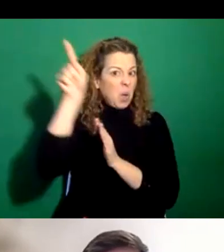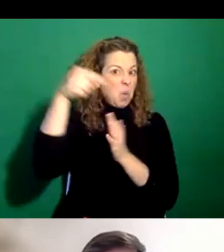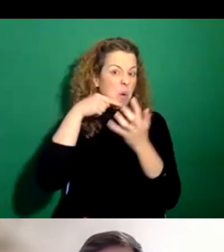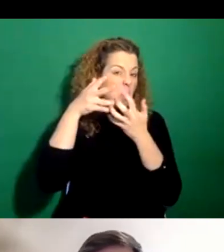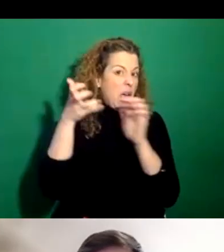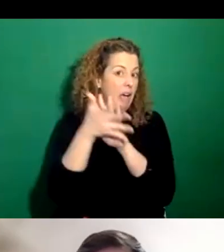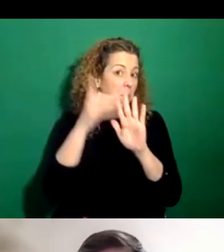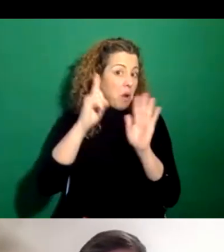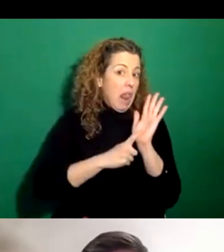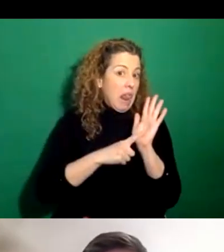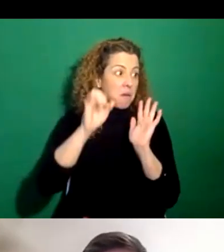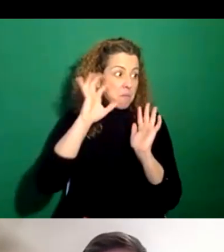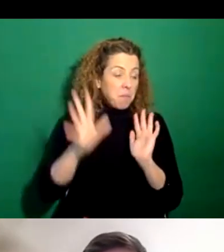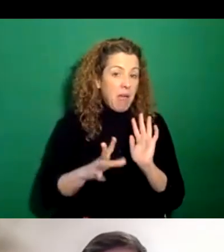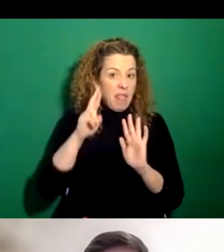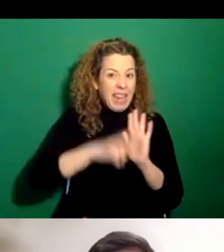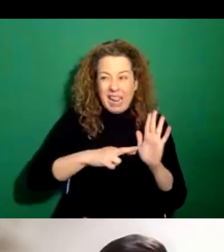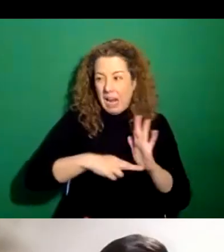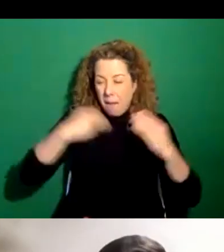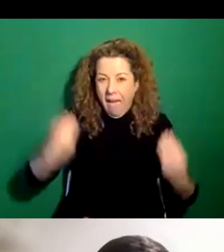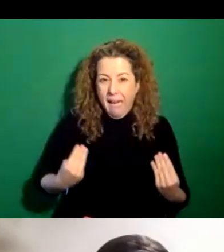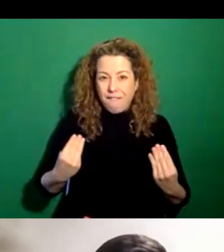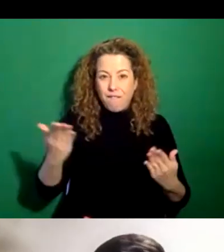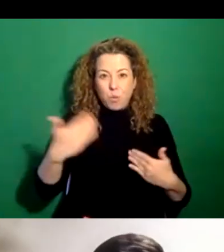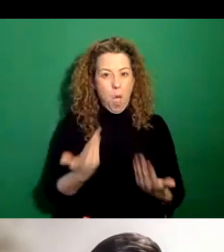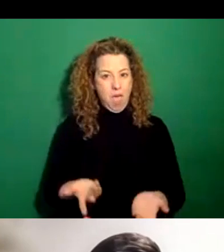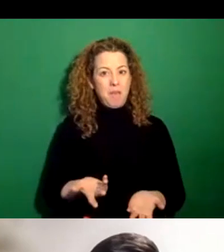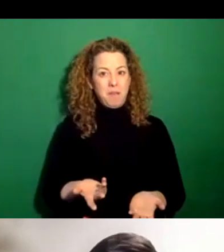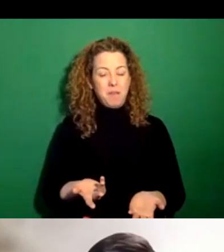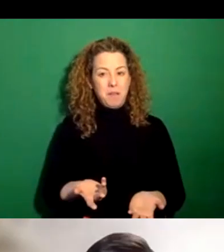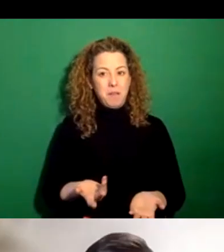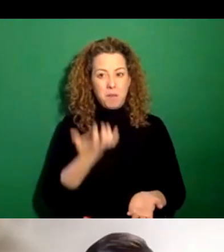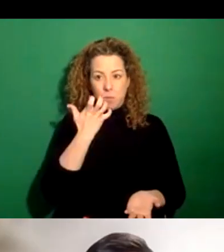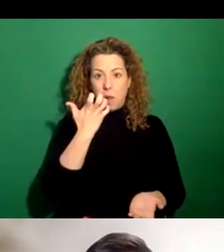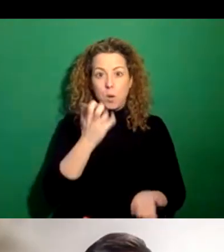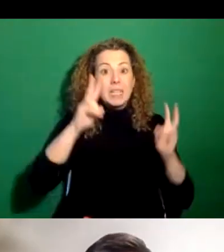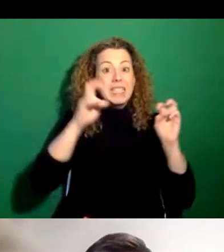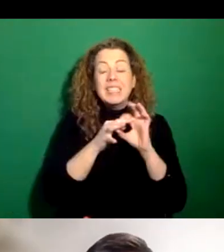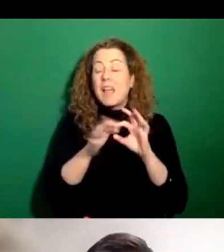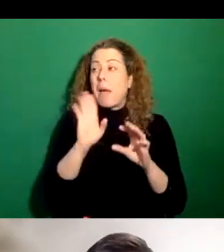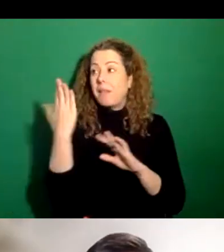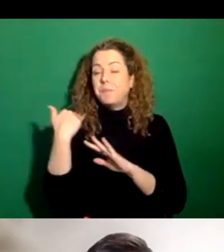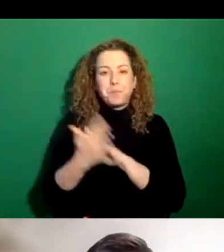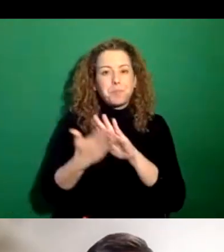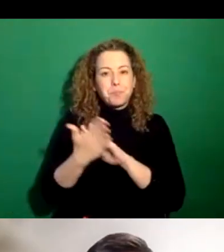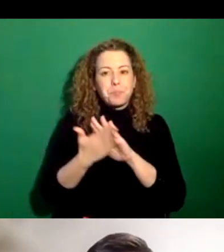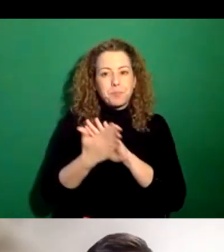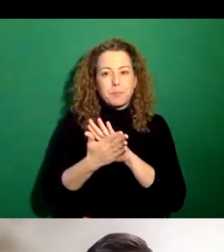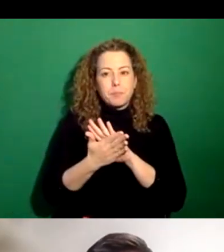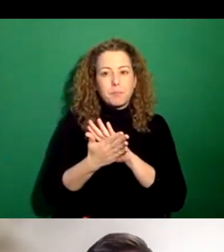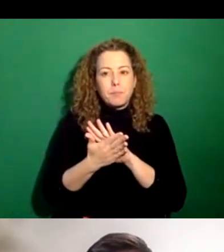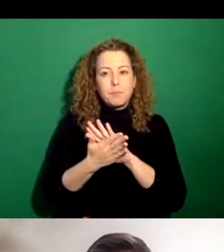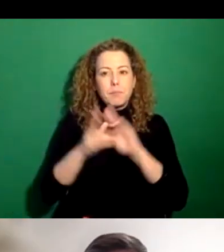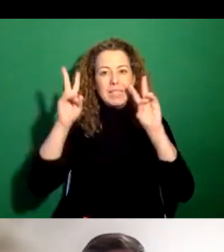una ley que sin un reglamento que lo defina. No pasa como ocurre, por ejemplo, lo que hemos estado hablando del